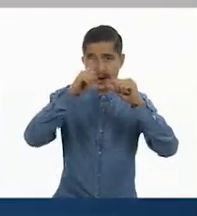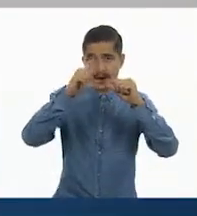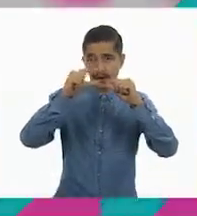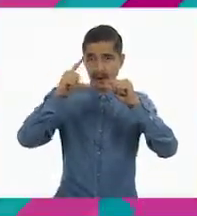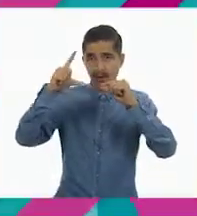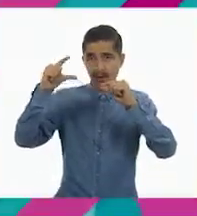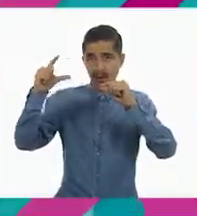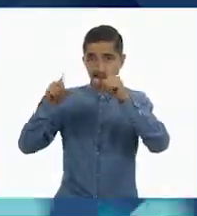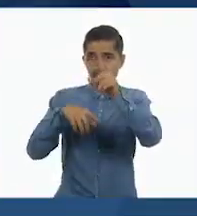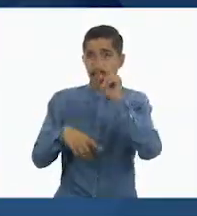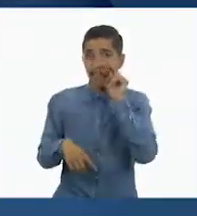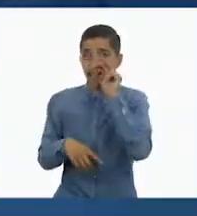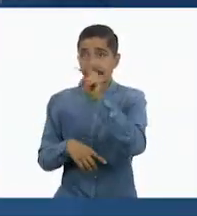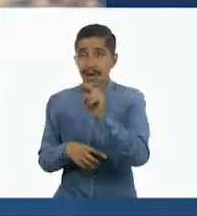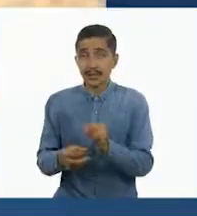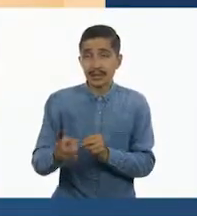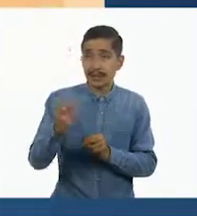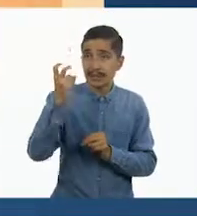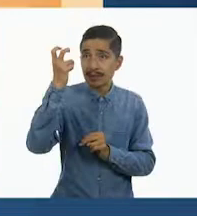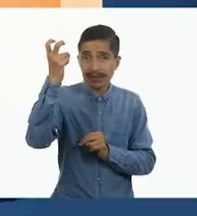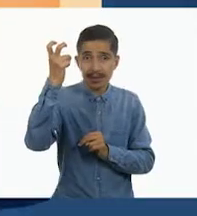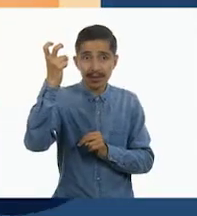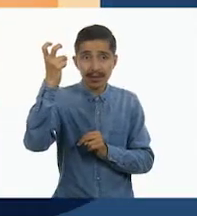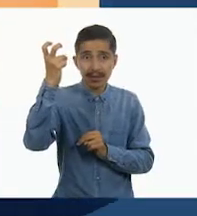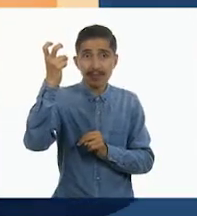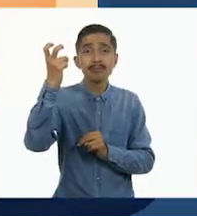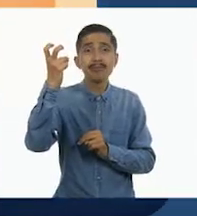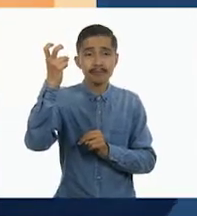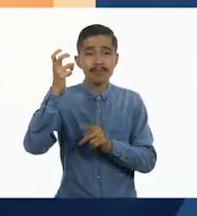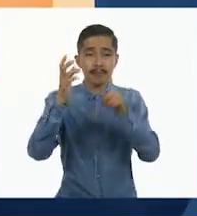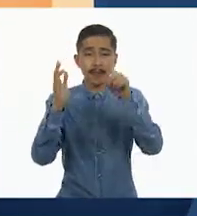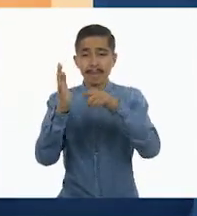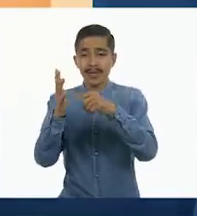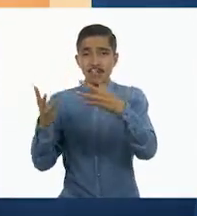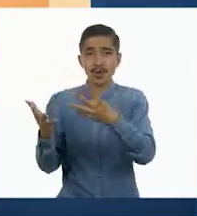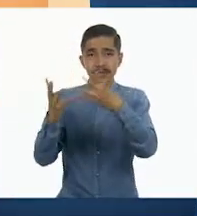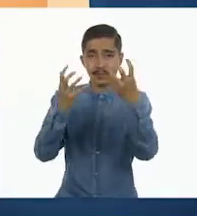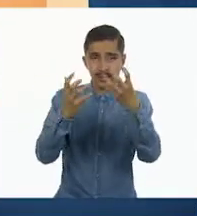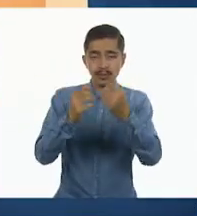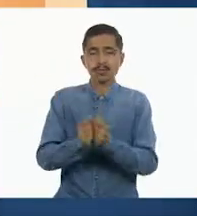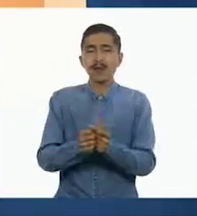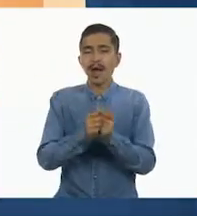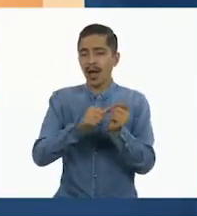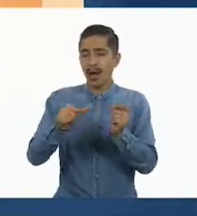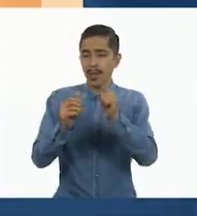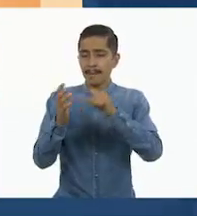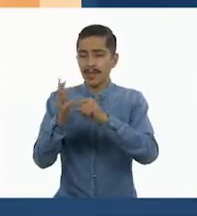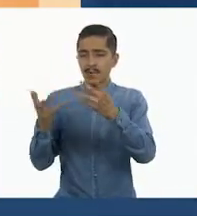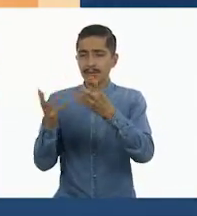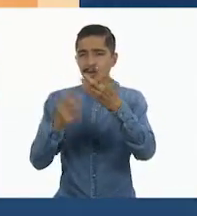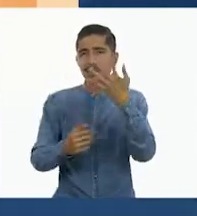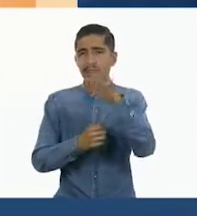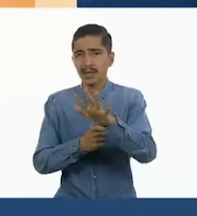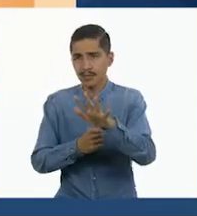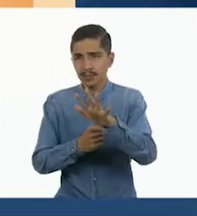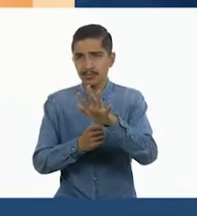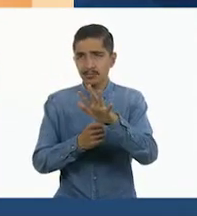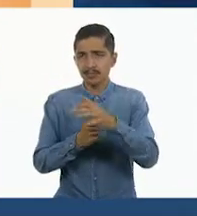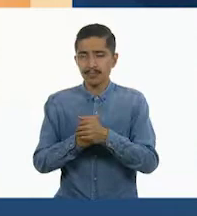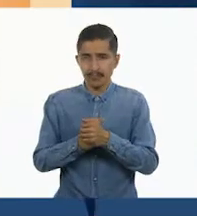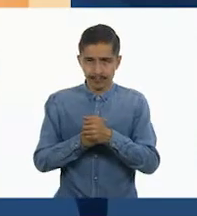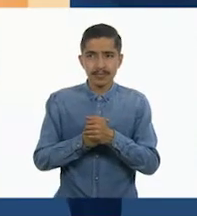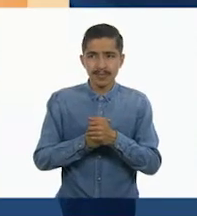viendo, pues es lo que corresponde, ahí viene a 1900 y 1910. Sí.